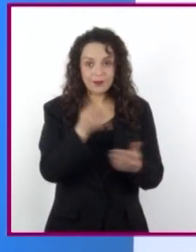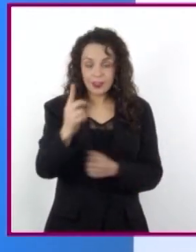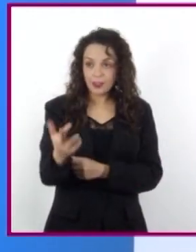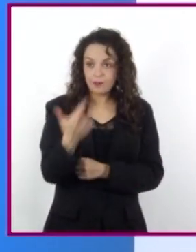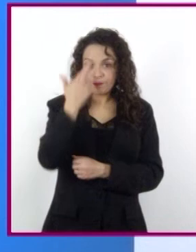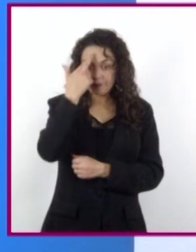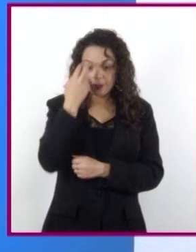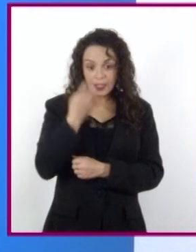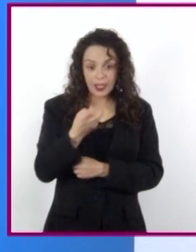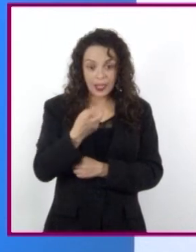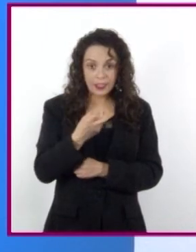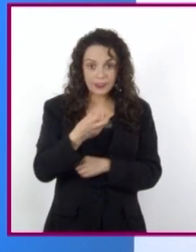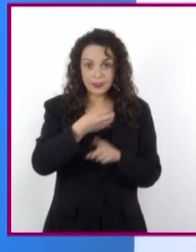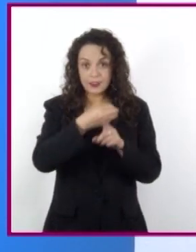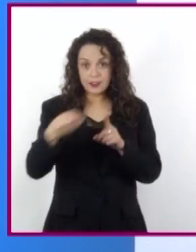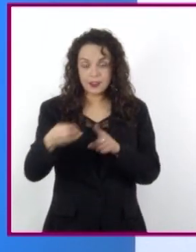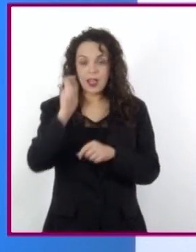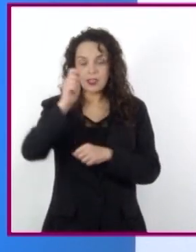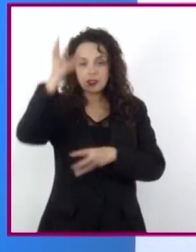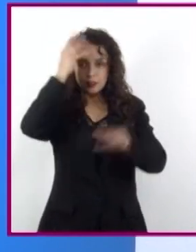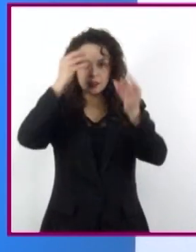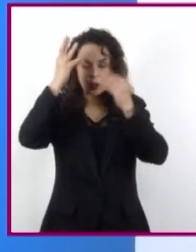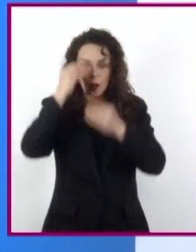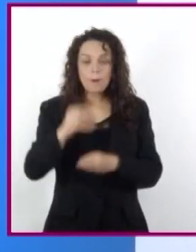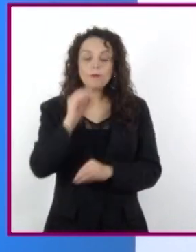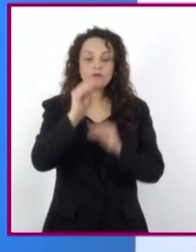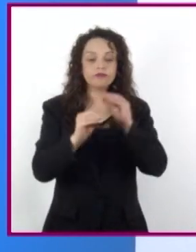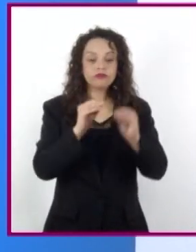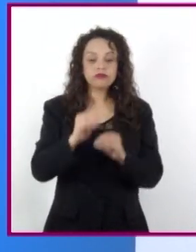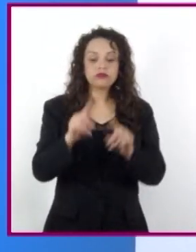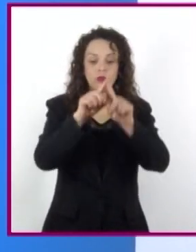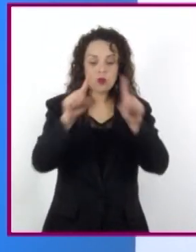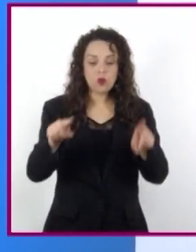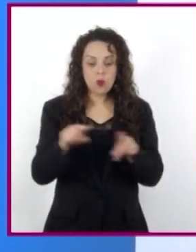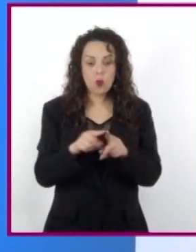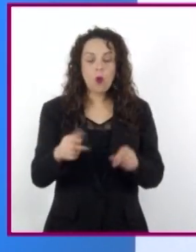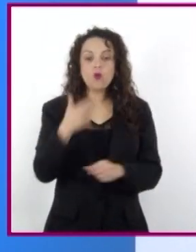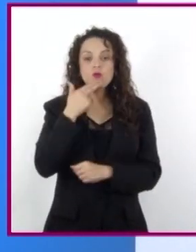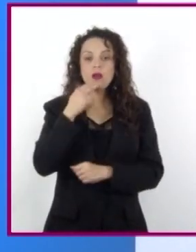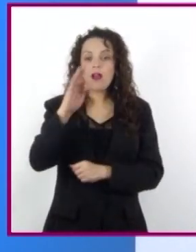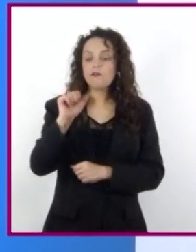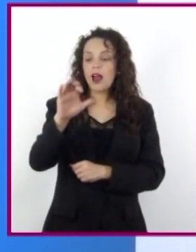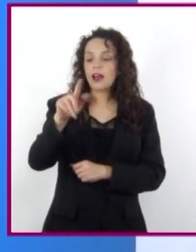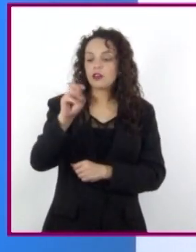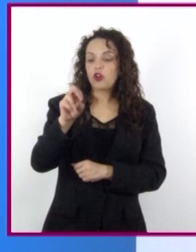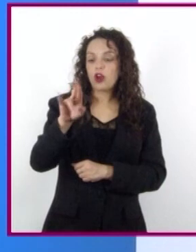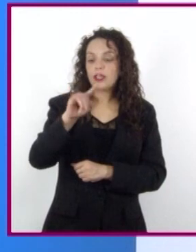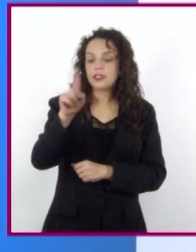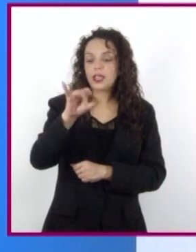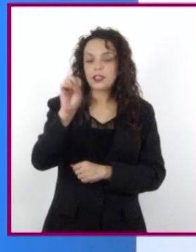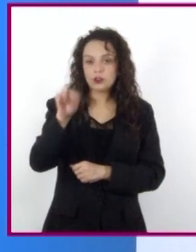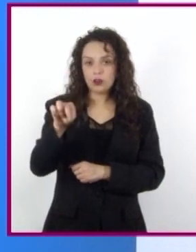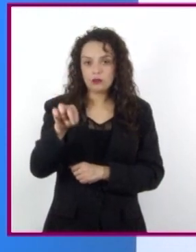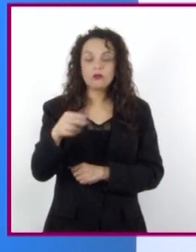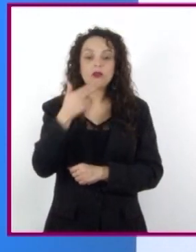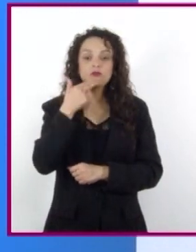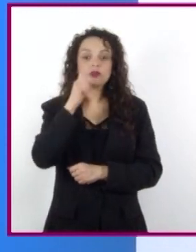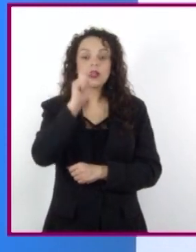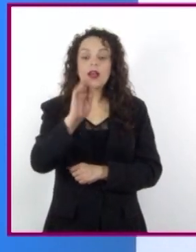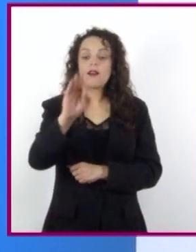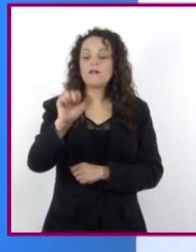esta sesión estudiamos problemas cuadráticos usando la factorización, empleando la técnica de factor